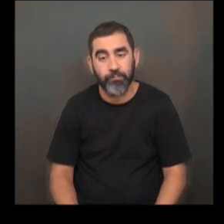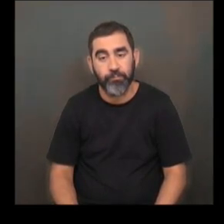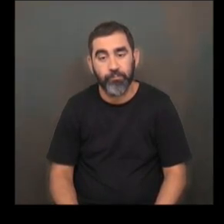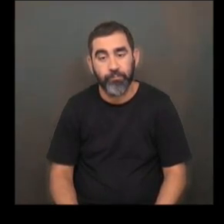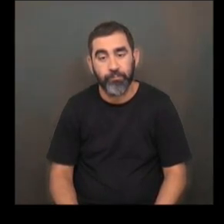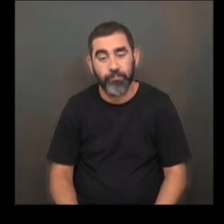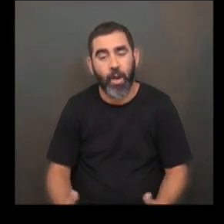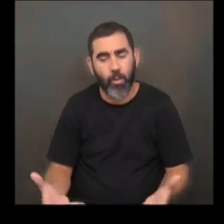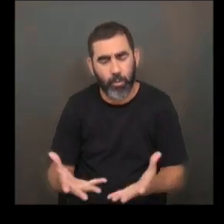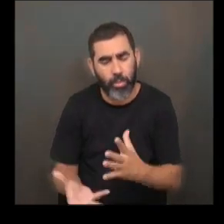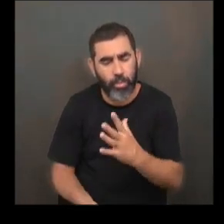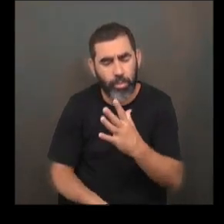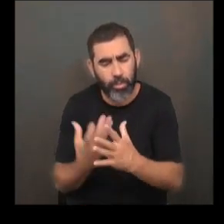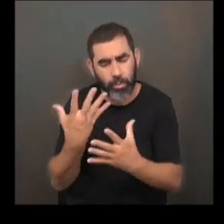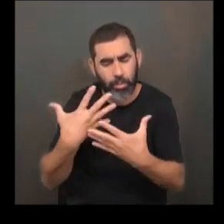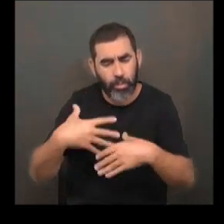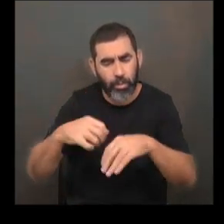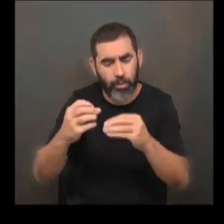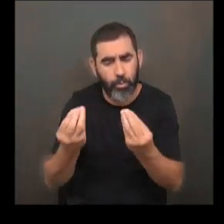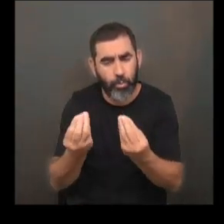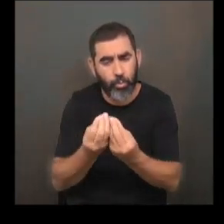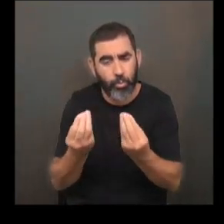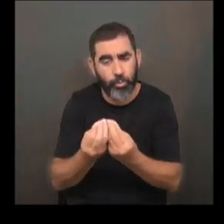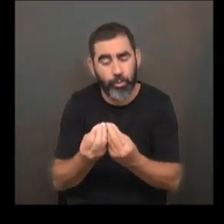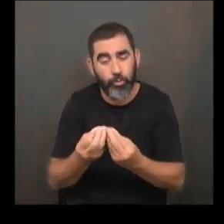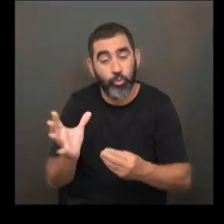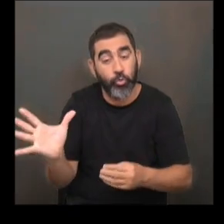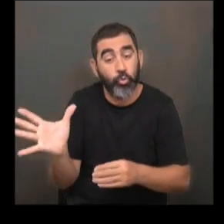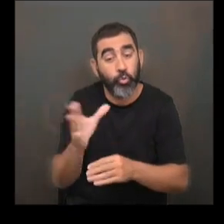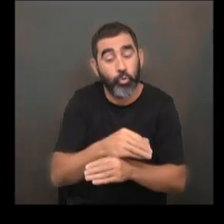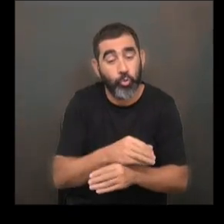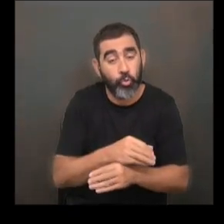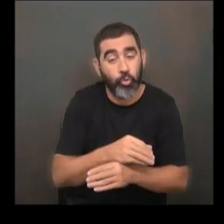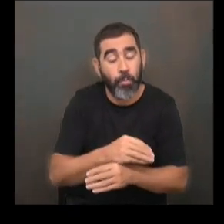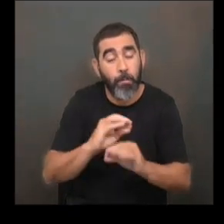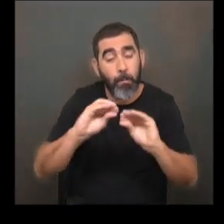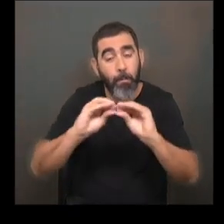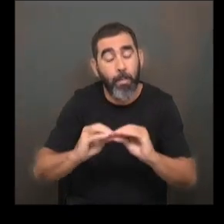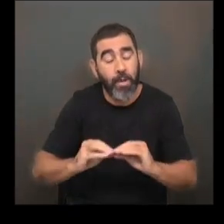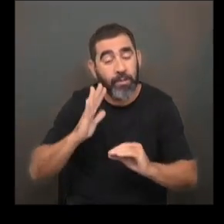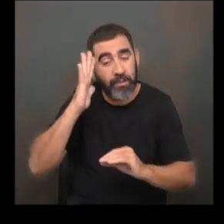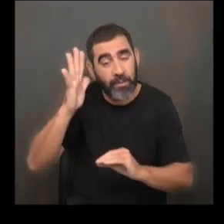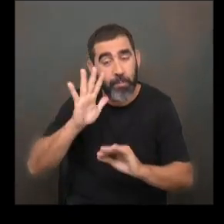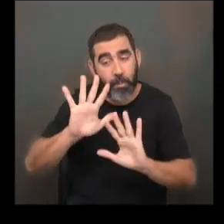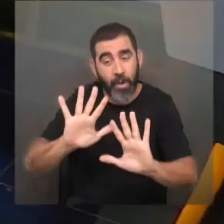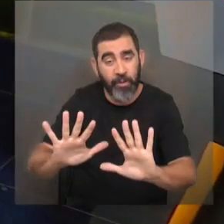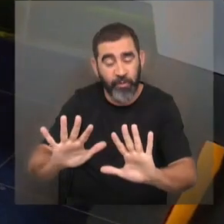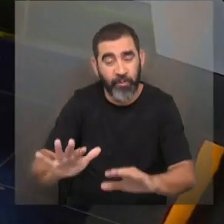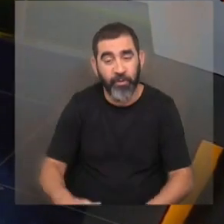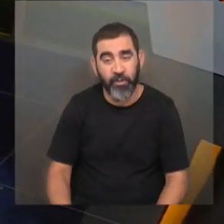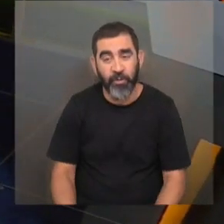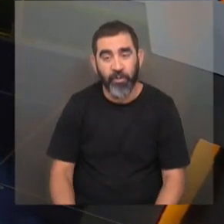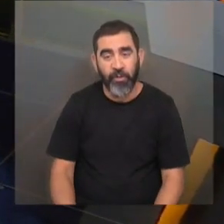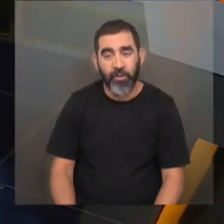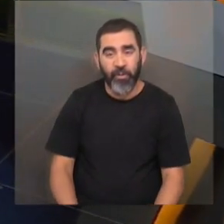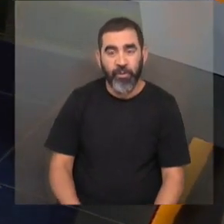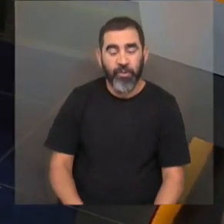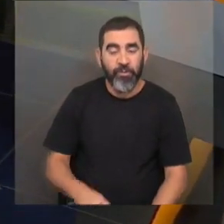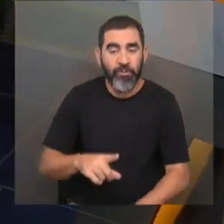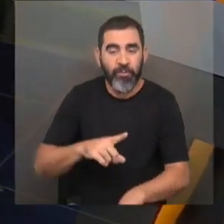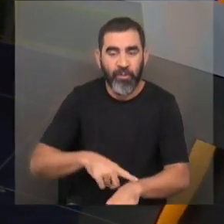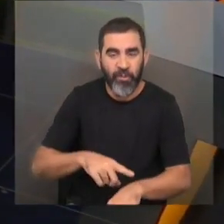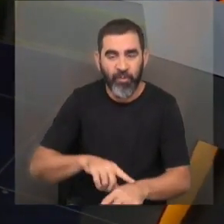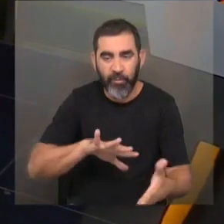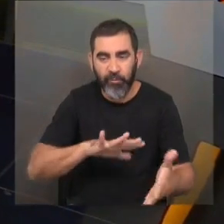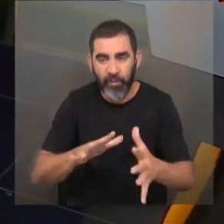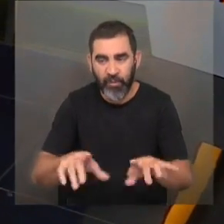ahora muchísimas más, no homográficas, todas, seguramente todos los matemáticos suponemos que tienen ese comportamiento, que por un tiempo parecen que